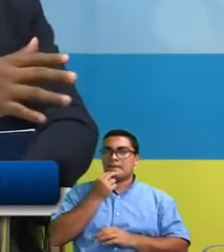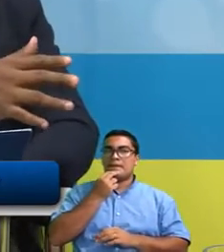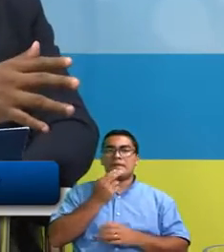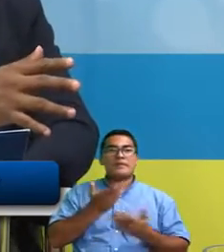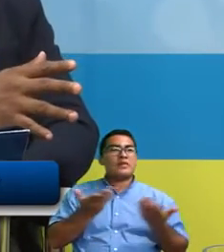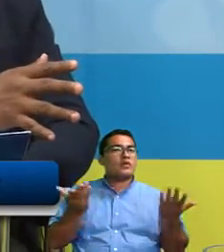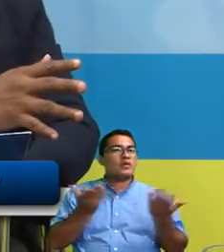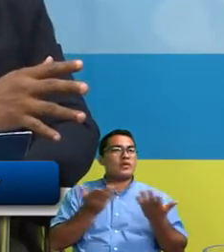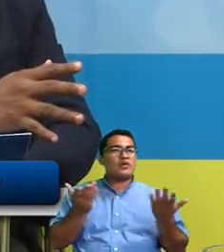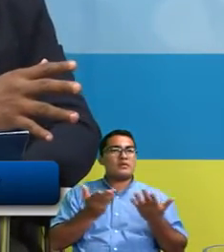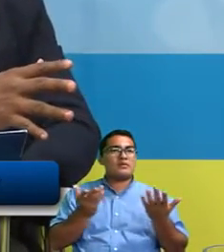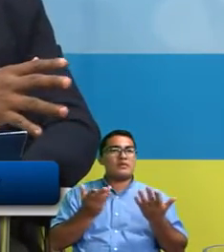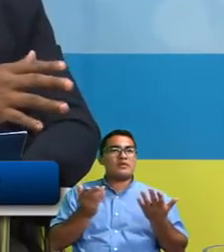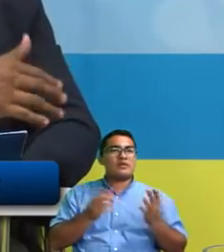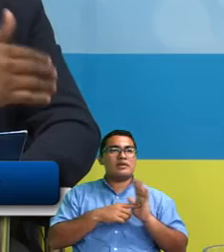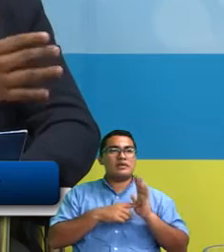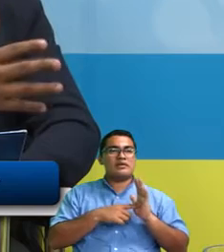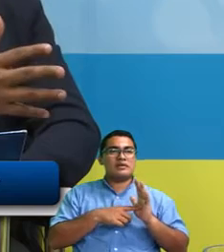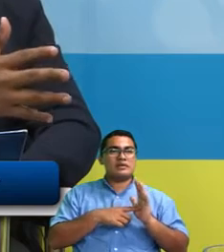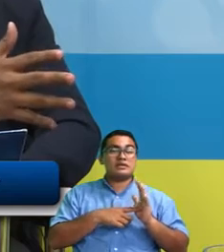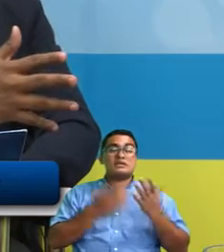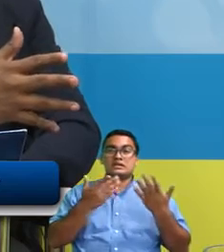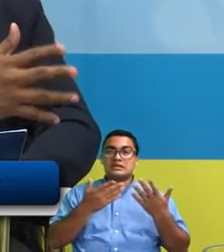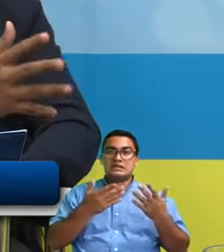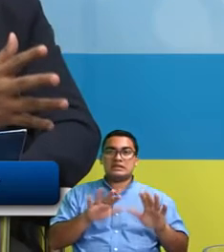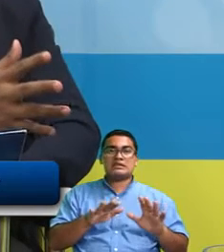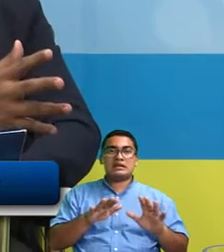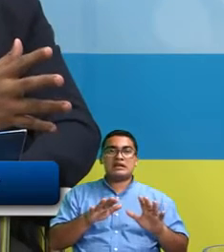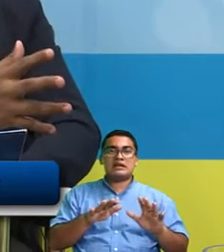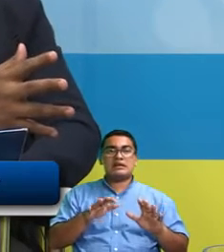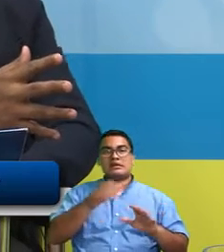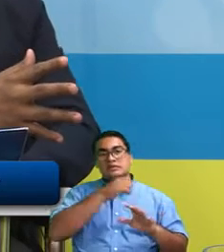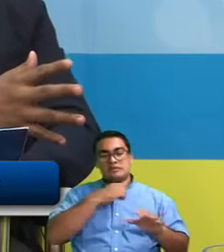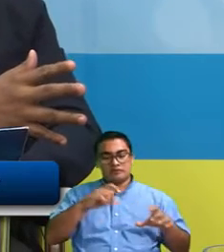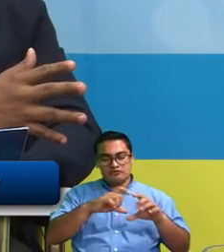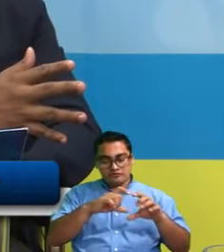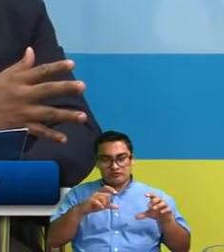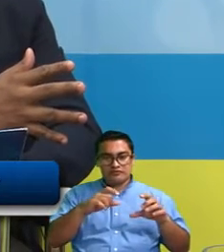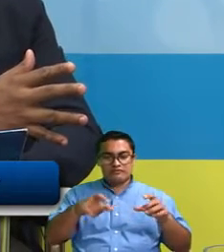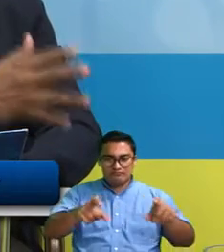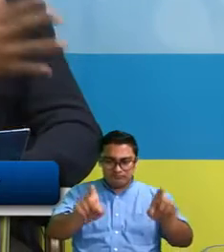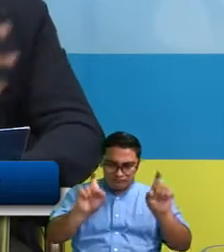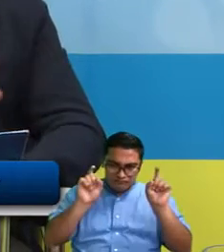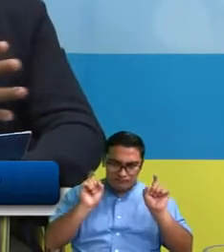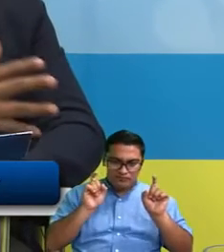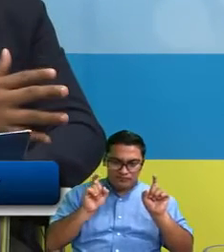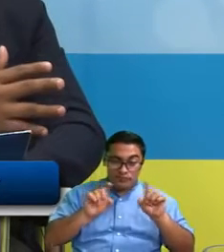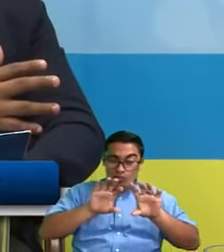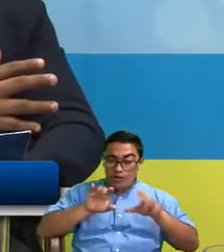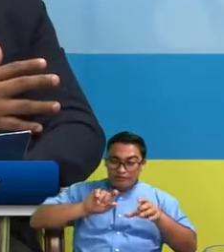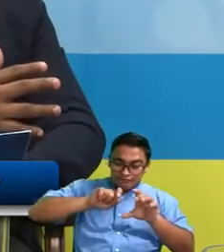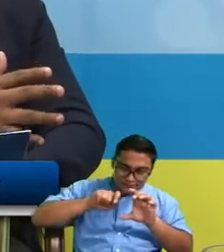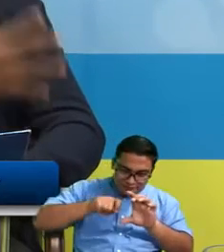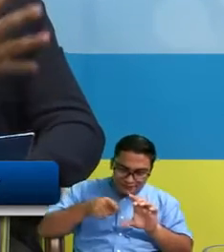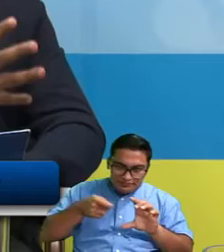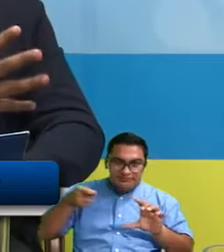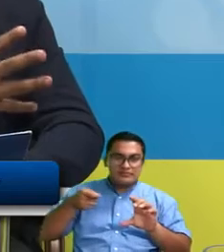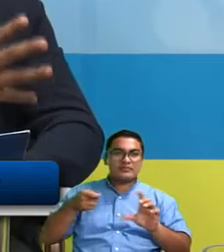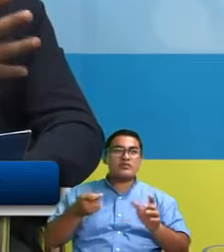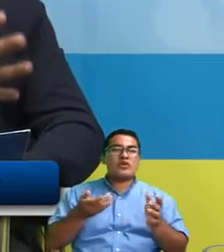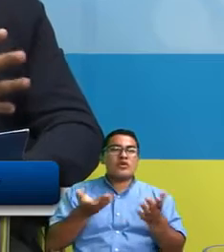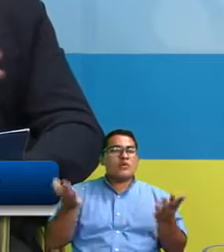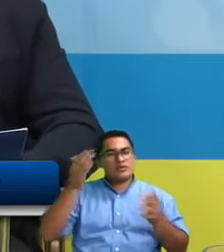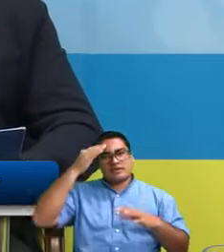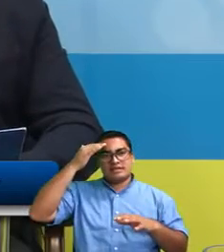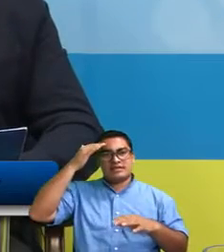¿cómo es que una vez que ustedes hacen esa prueba y la persona, cómo se identifica